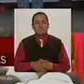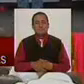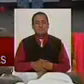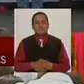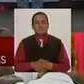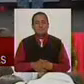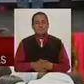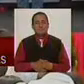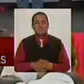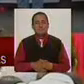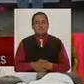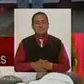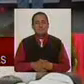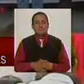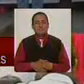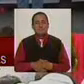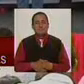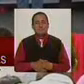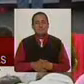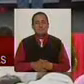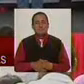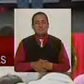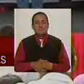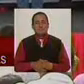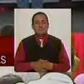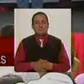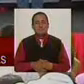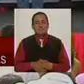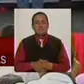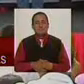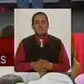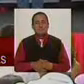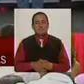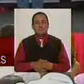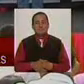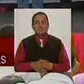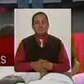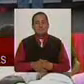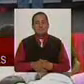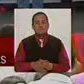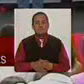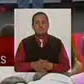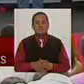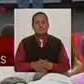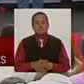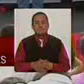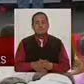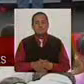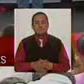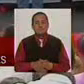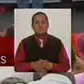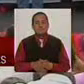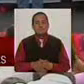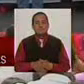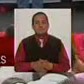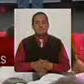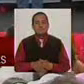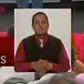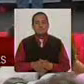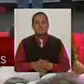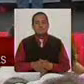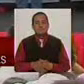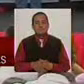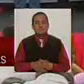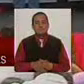Wahuke Cristo Sahukiti, Nunu Eotucha Niasante, Nunu Puyas Gusta Unikmita Munum, Ma Ina